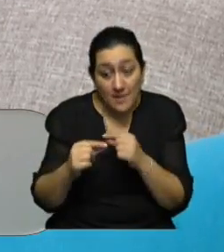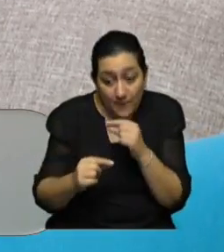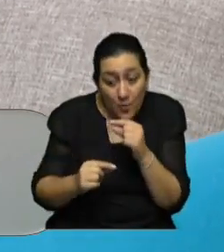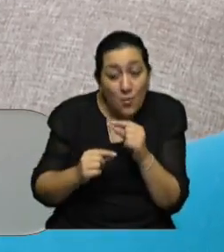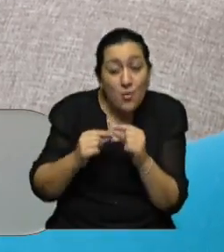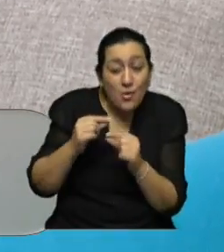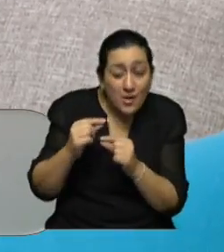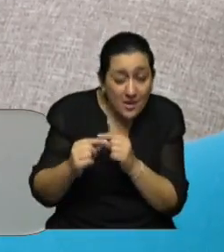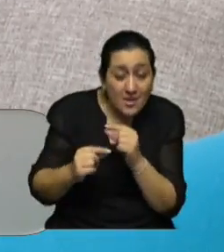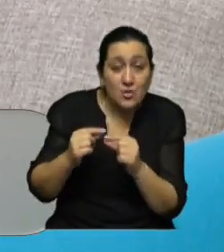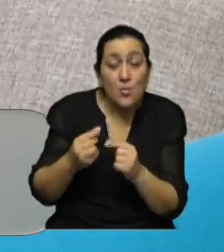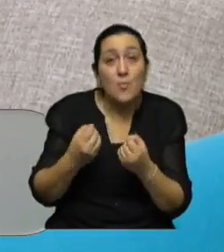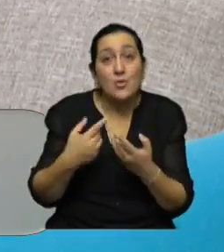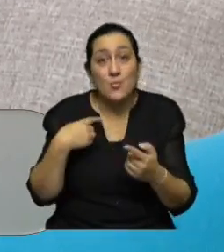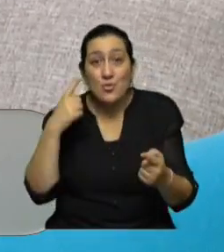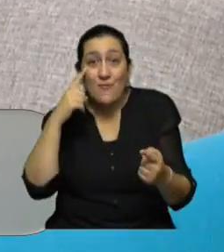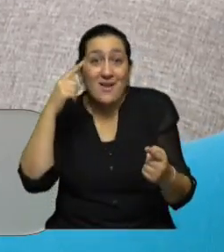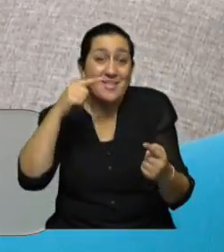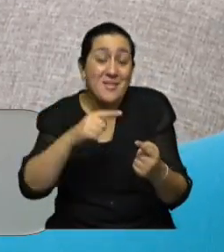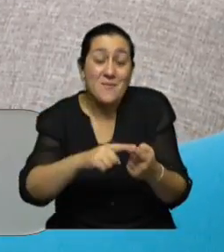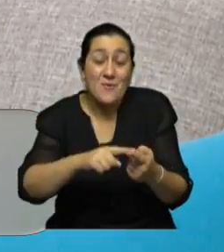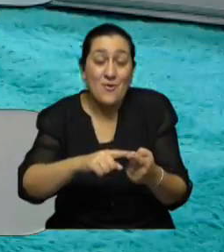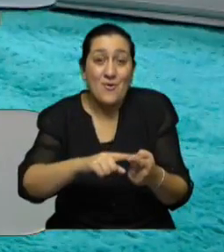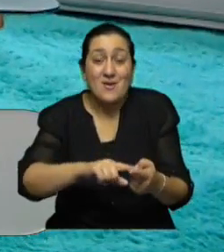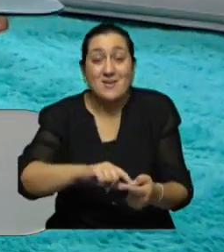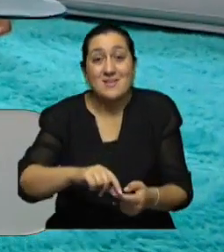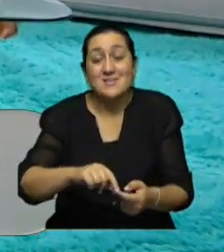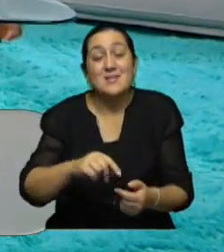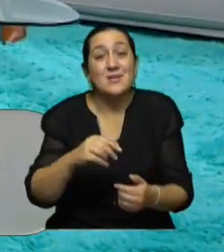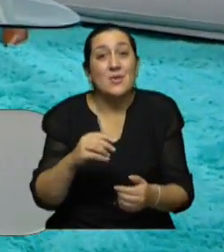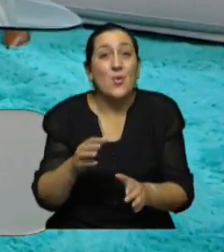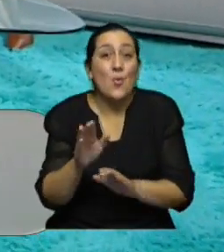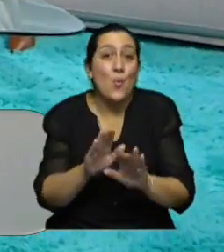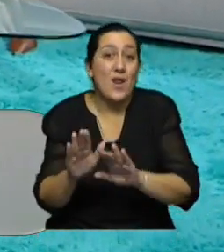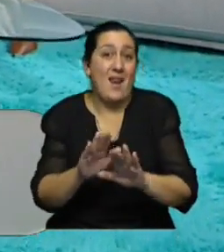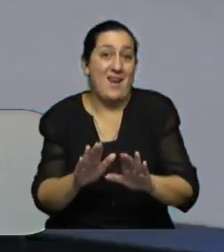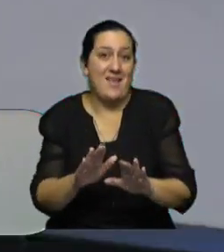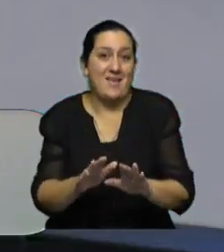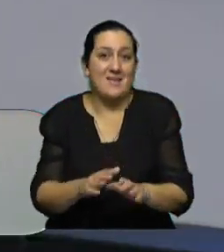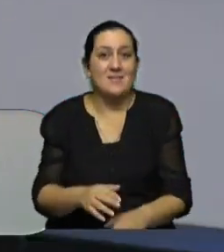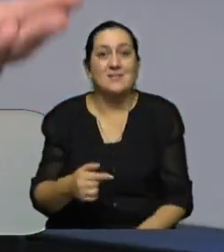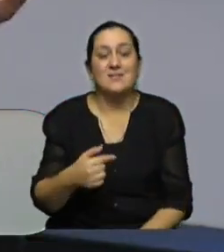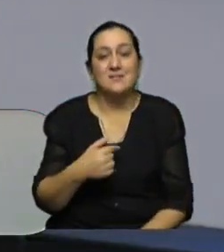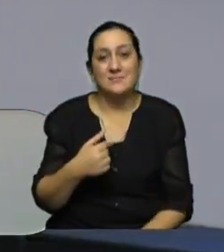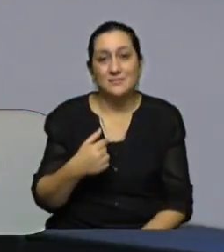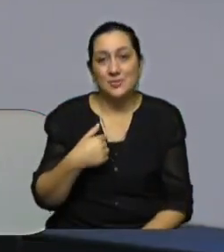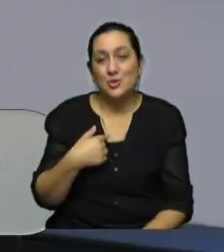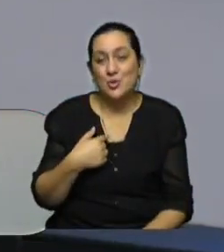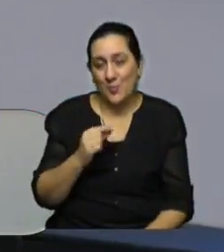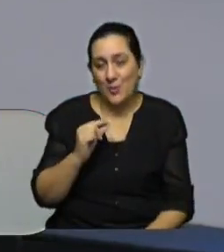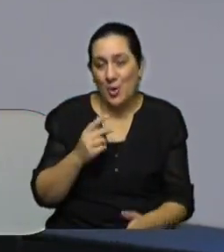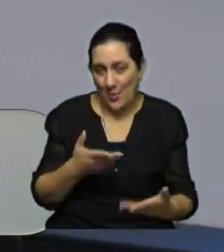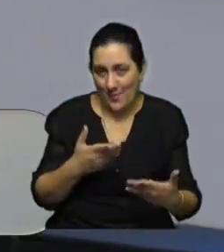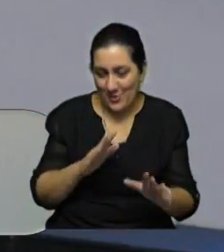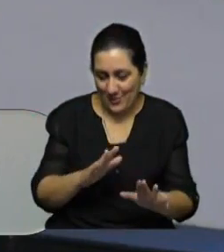fin de curarla. La vamos a curar, claro. Yo quiero ir, yo soy muy rompem, pero no, un poquito más